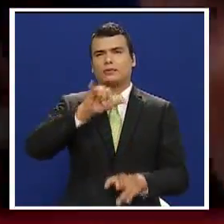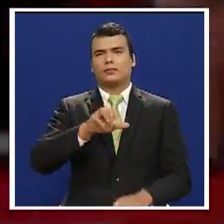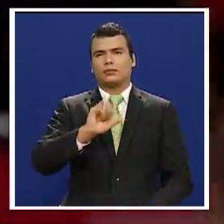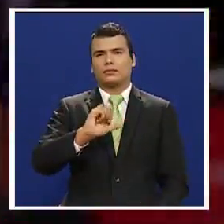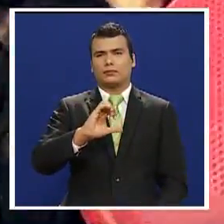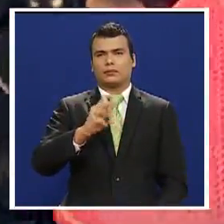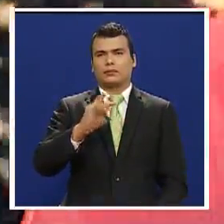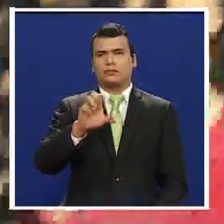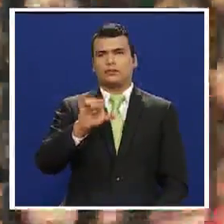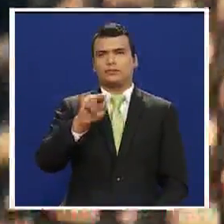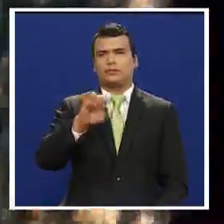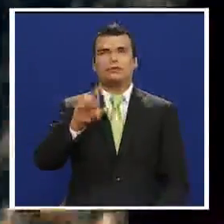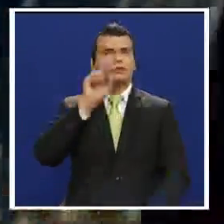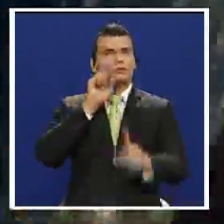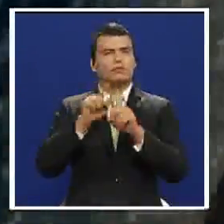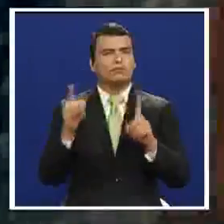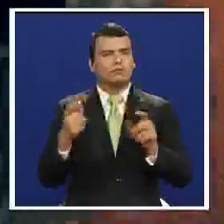derrota bastante